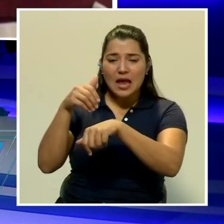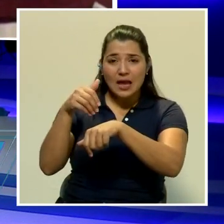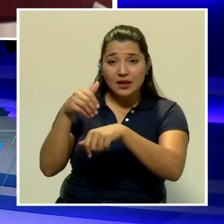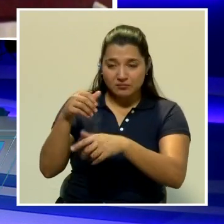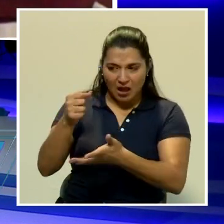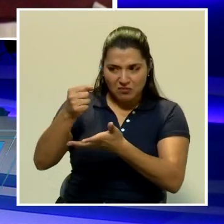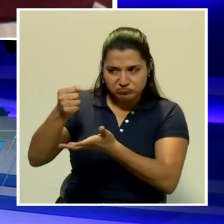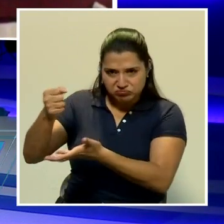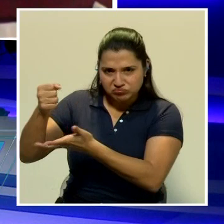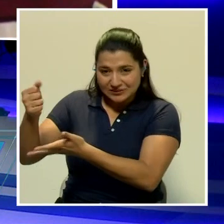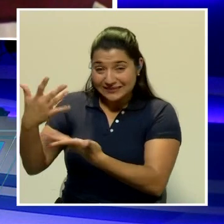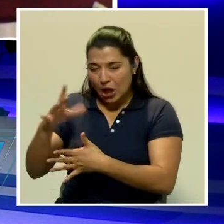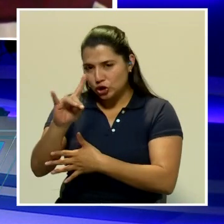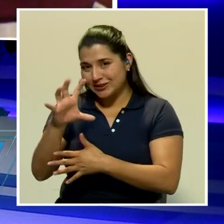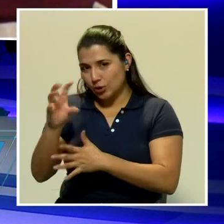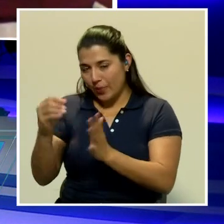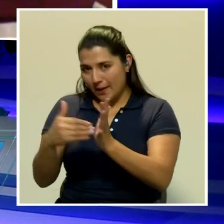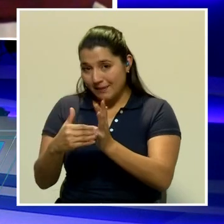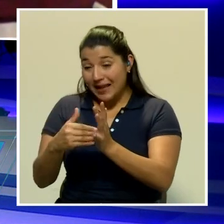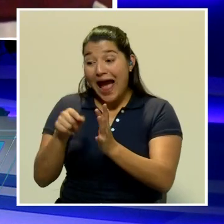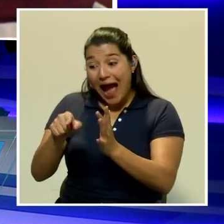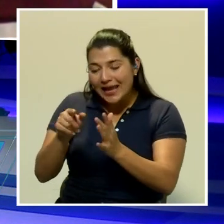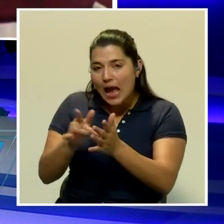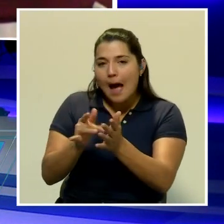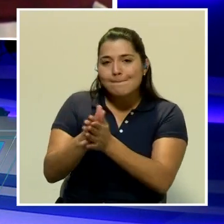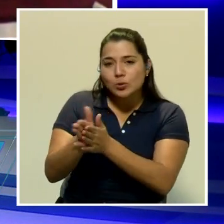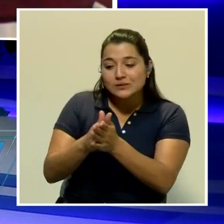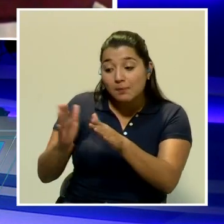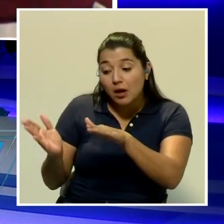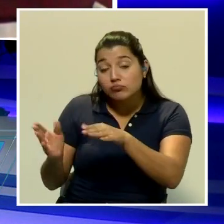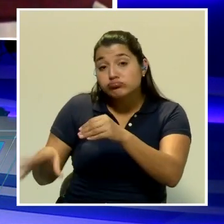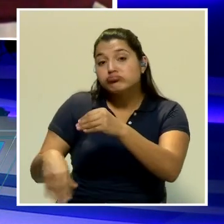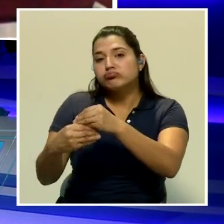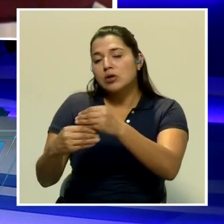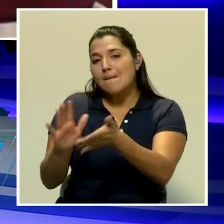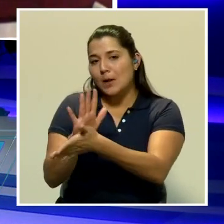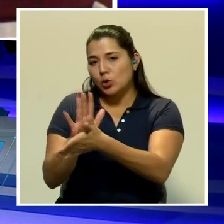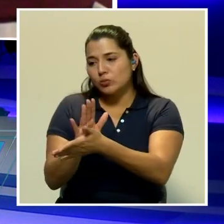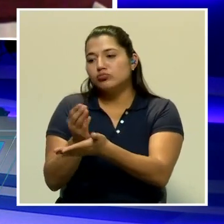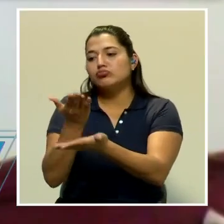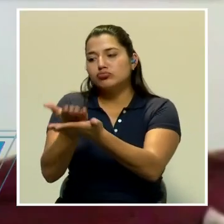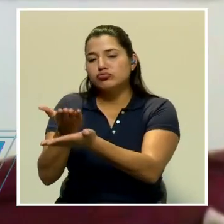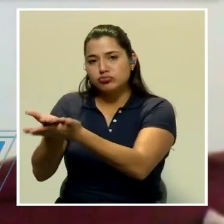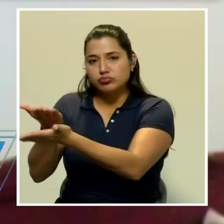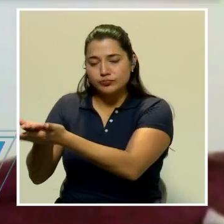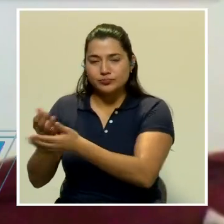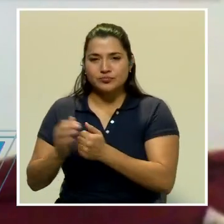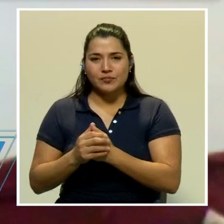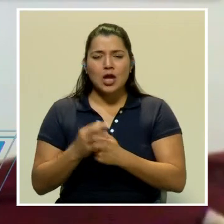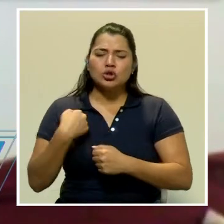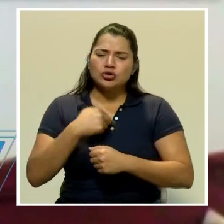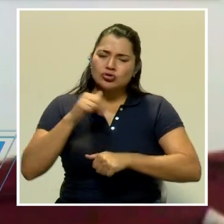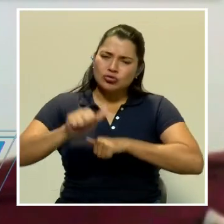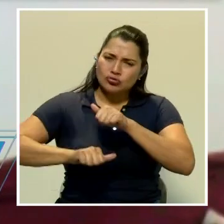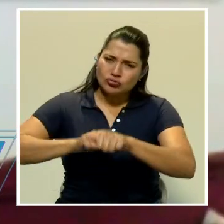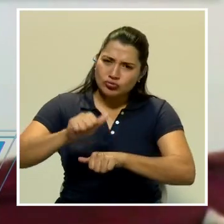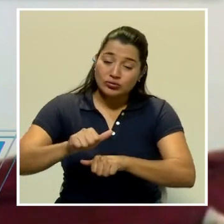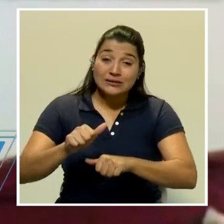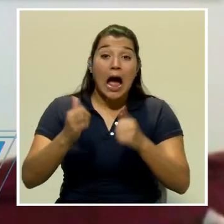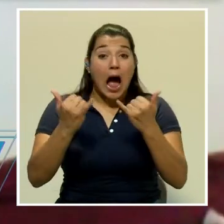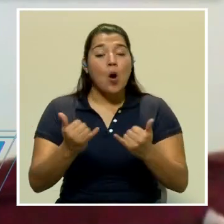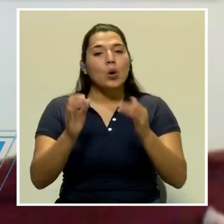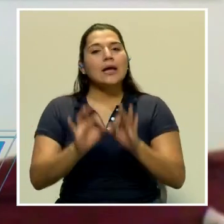estudiantes materiales impresos en este sentido. Entonces estamos redoblando todos los esfuerzos. Algo importante también es que